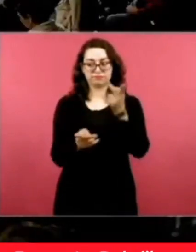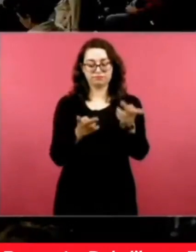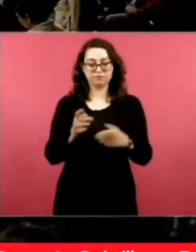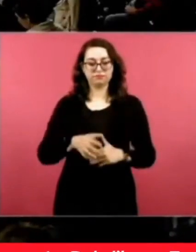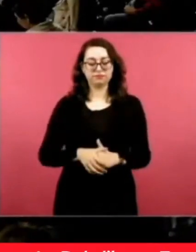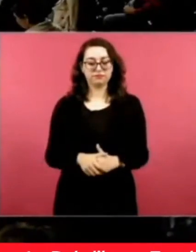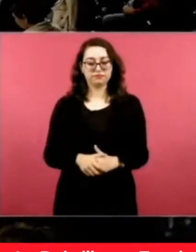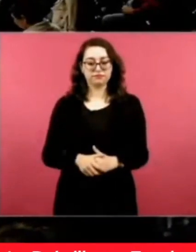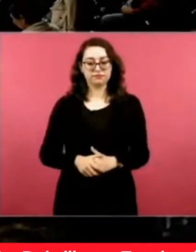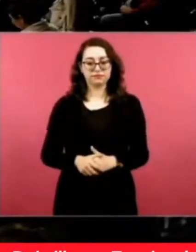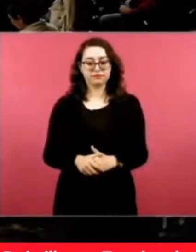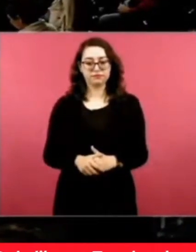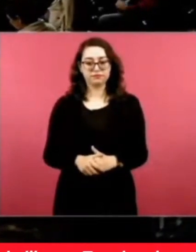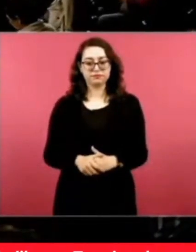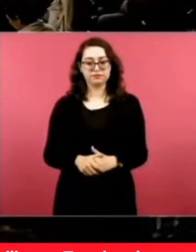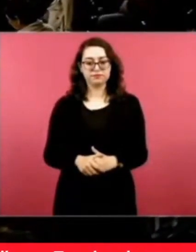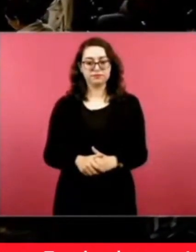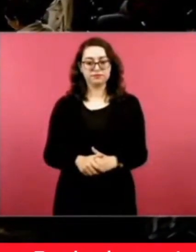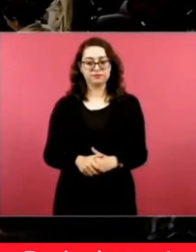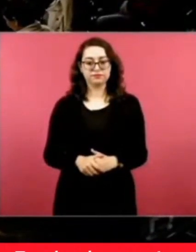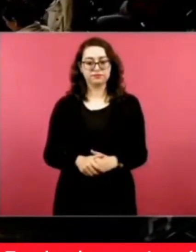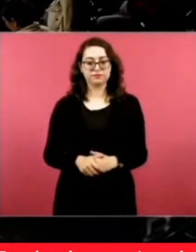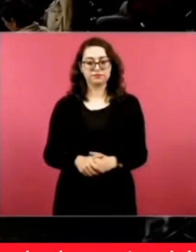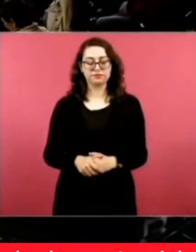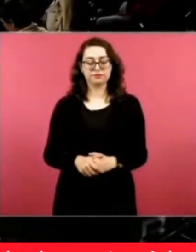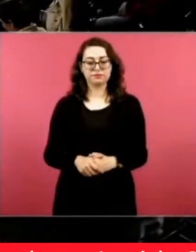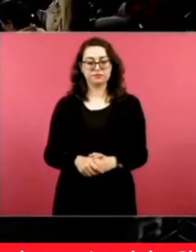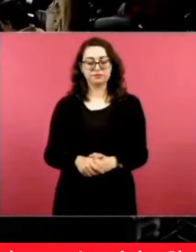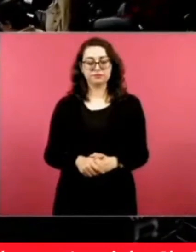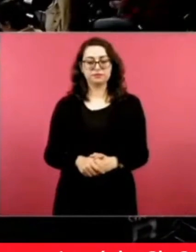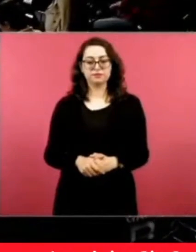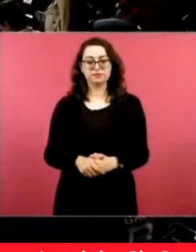respuestas. Muy buenos días.